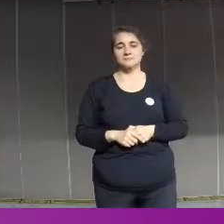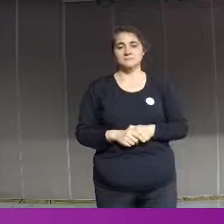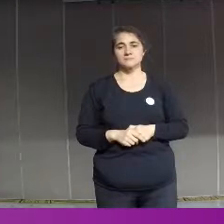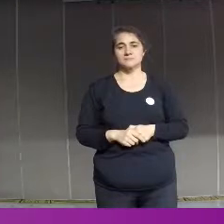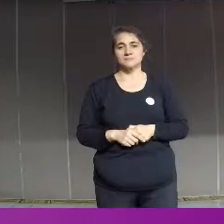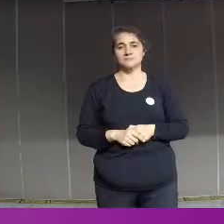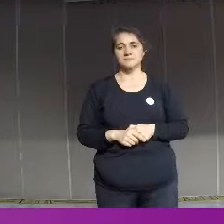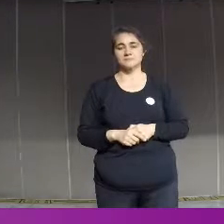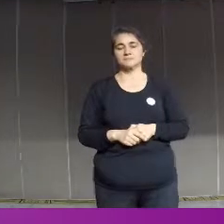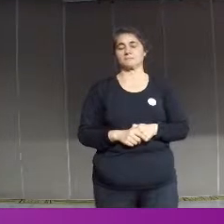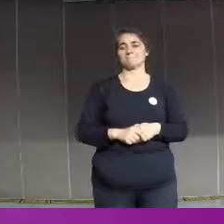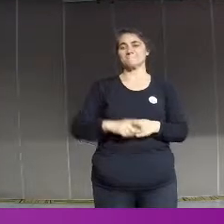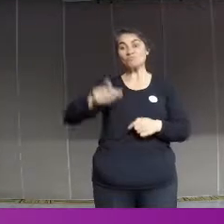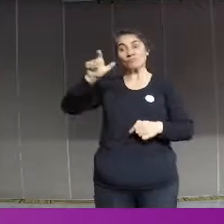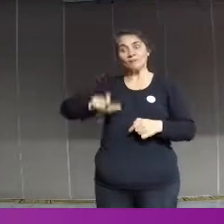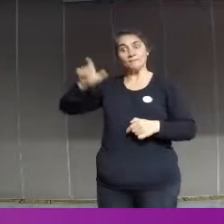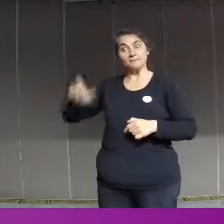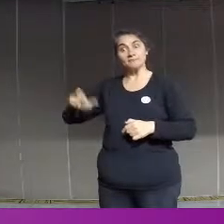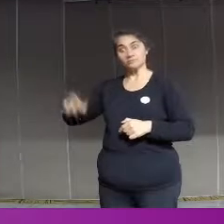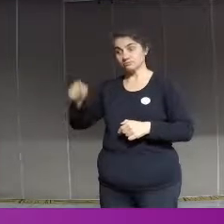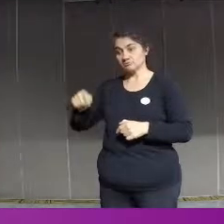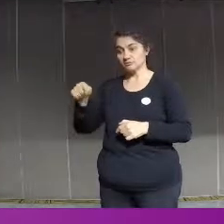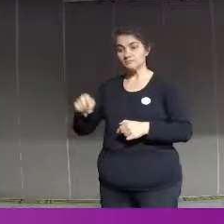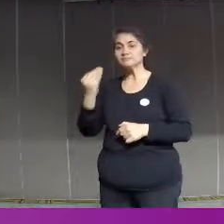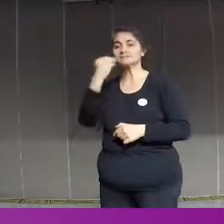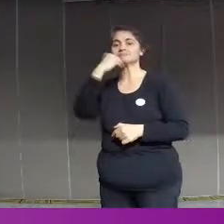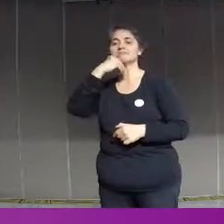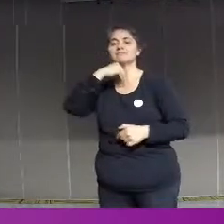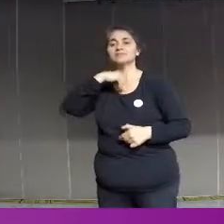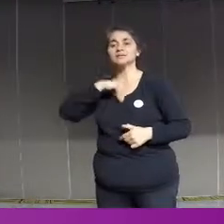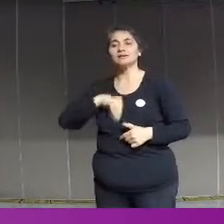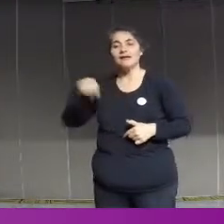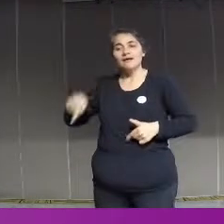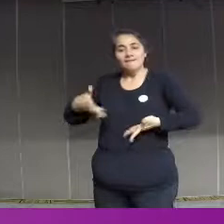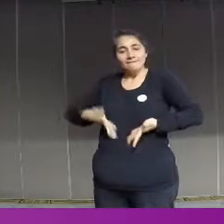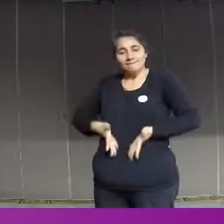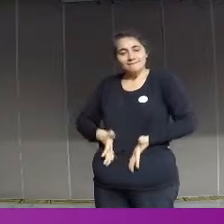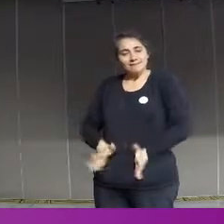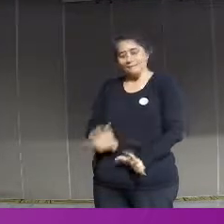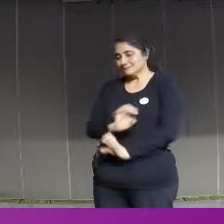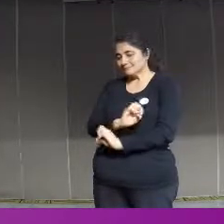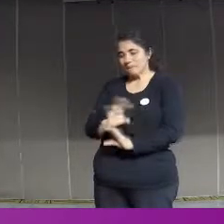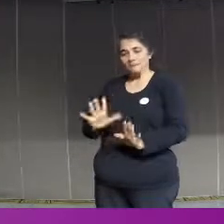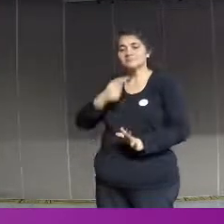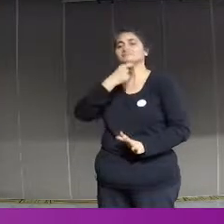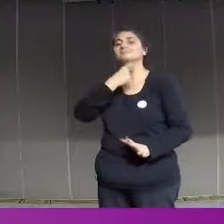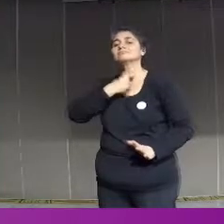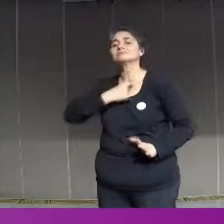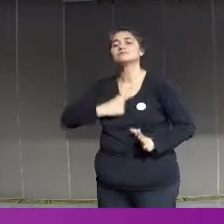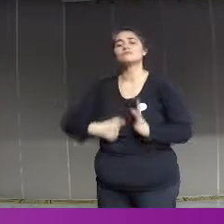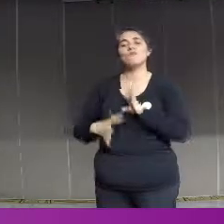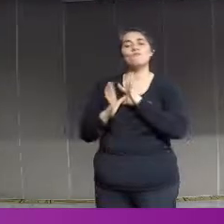patologías esofágicas. La calasia, por ejemplo, es una patología donde el paciente tiene dificultad en